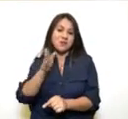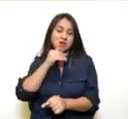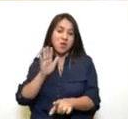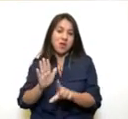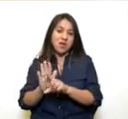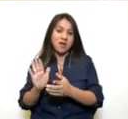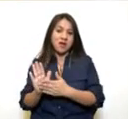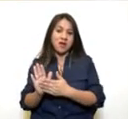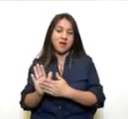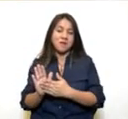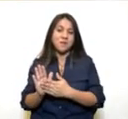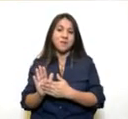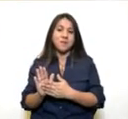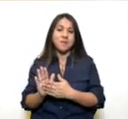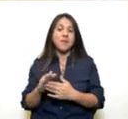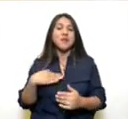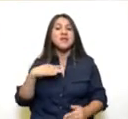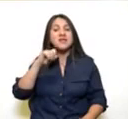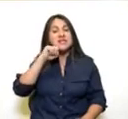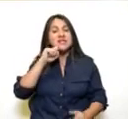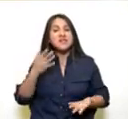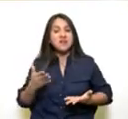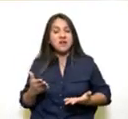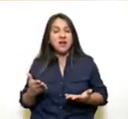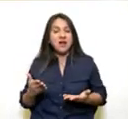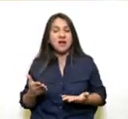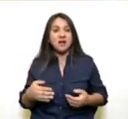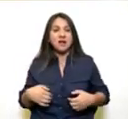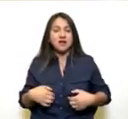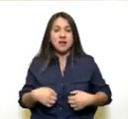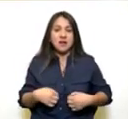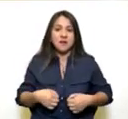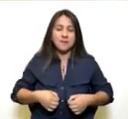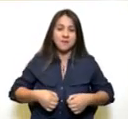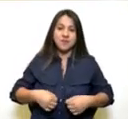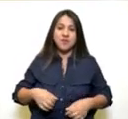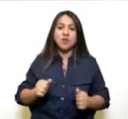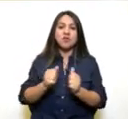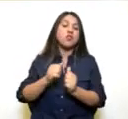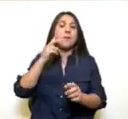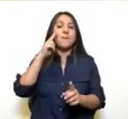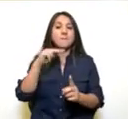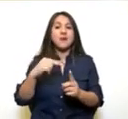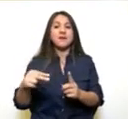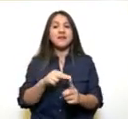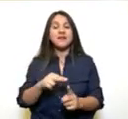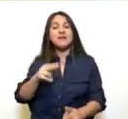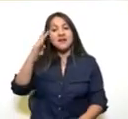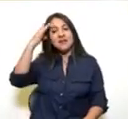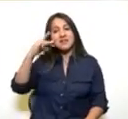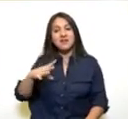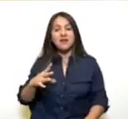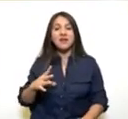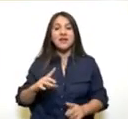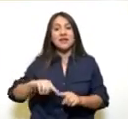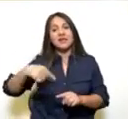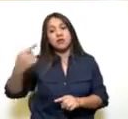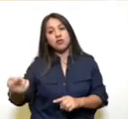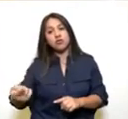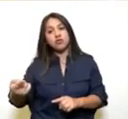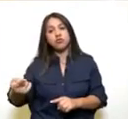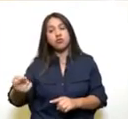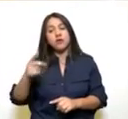tiene que ver con que con la perspectiva de saber que alguien más está sufriendo